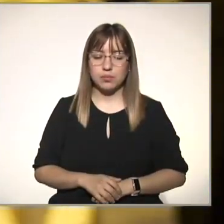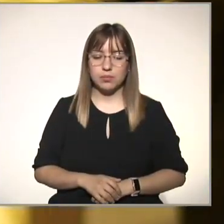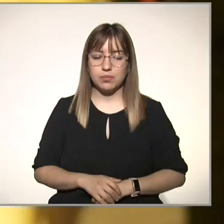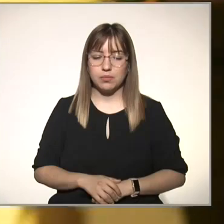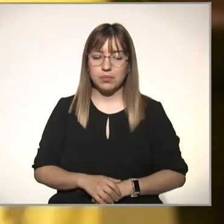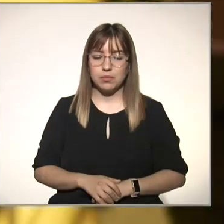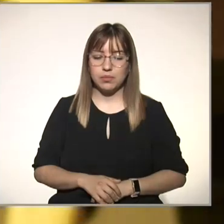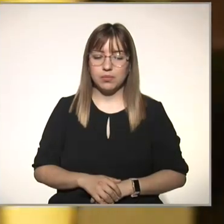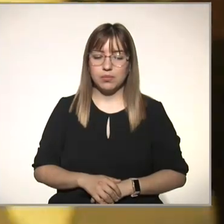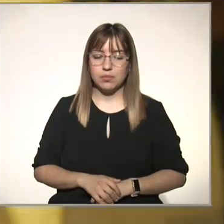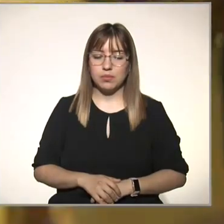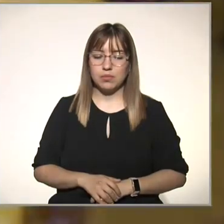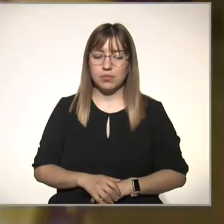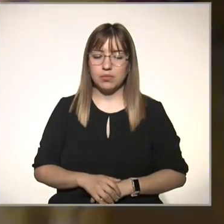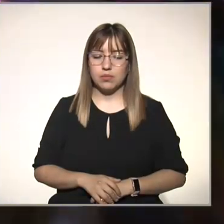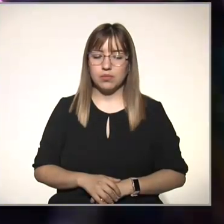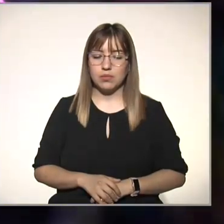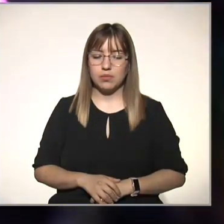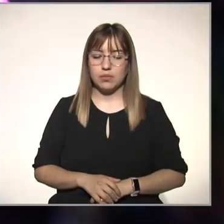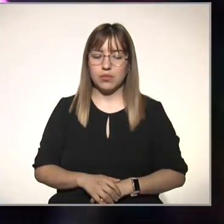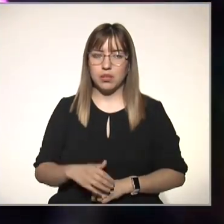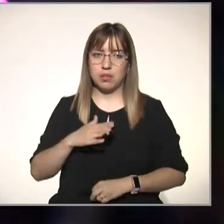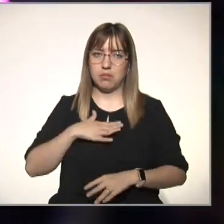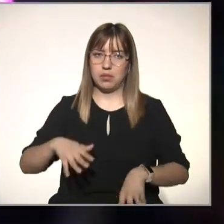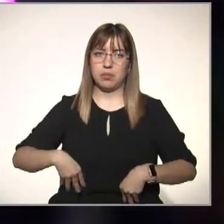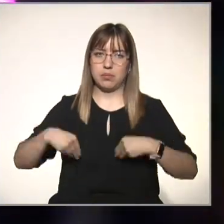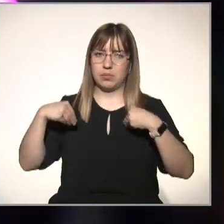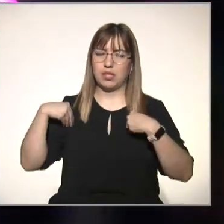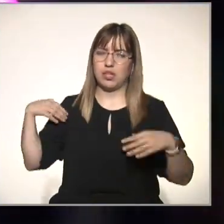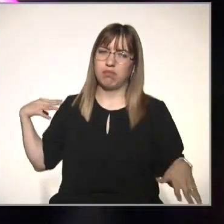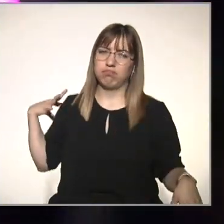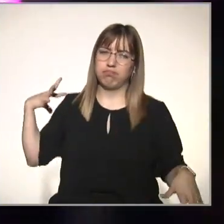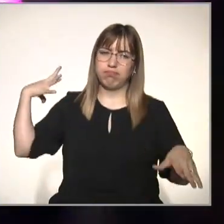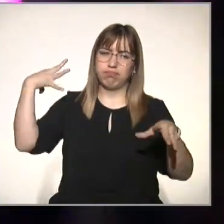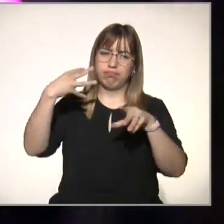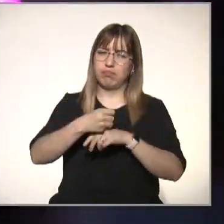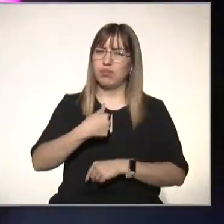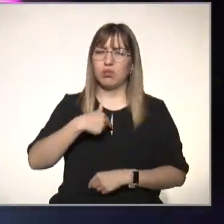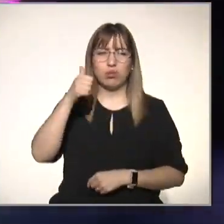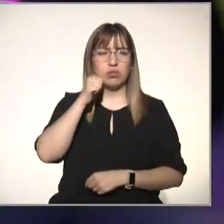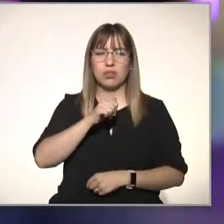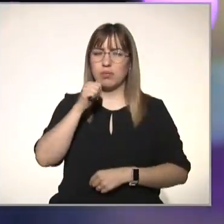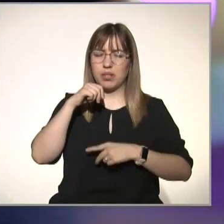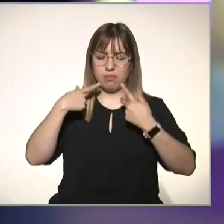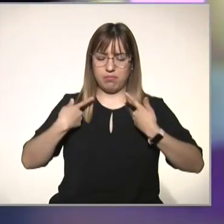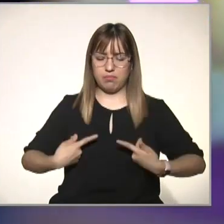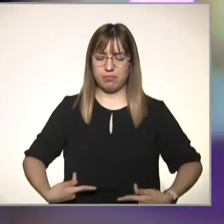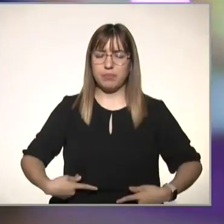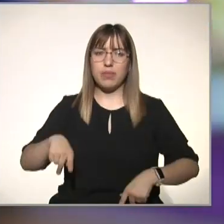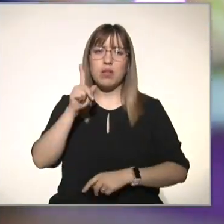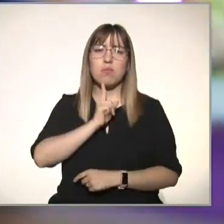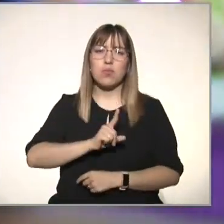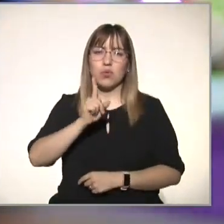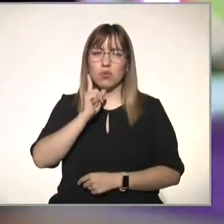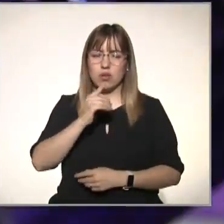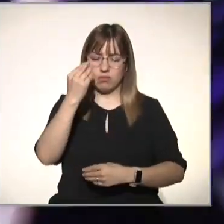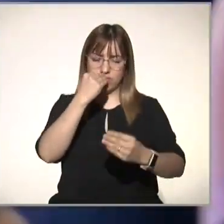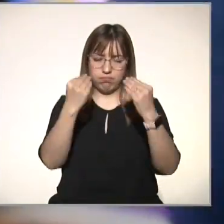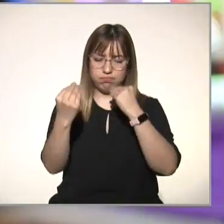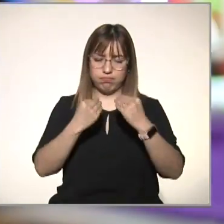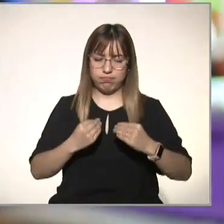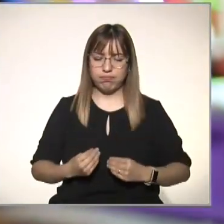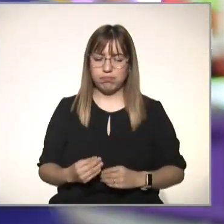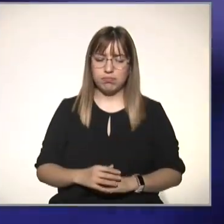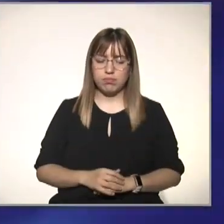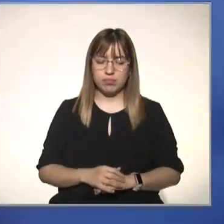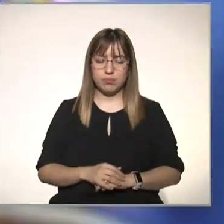Toda la vida, bueno, he vestido como mujer, ya que desde que tengo yo uso